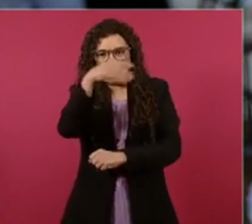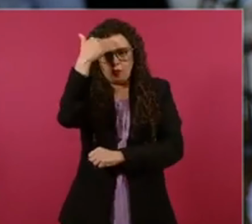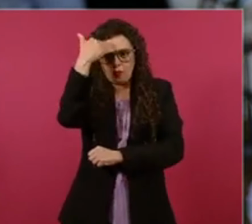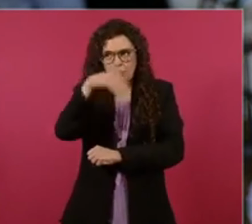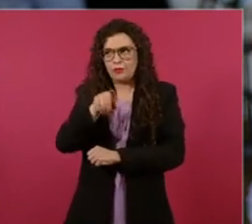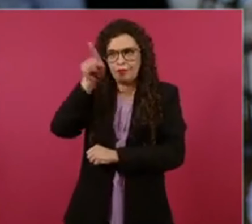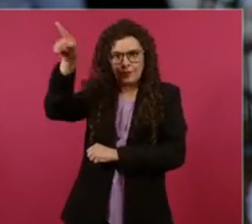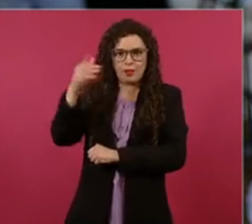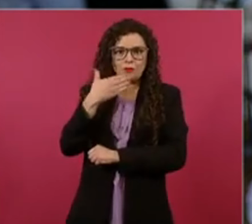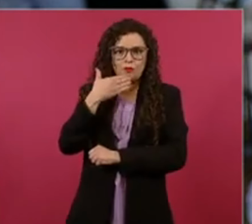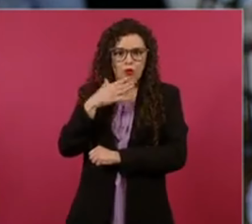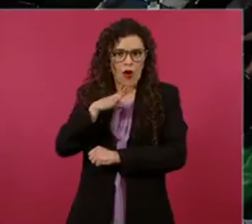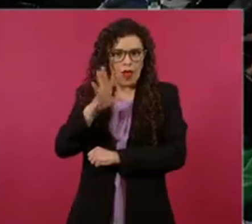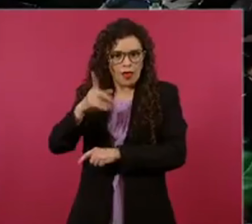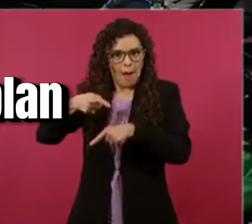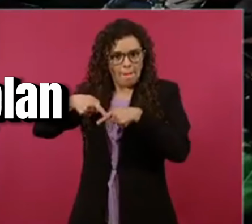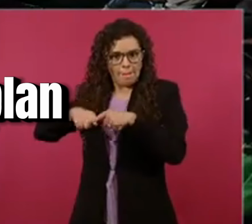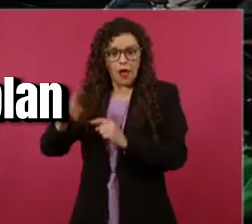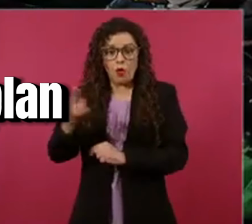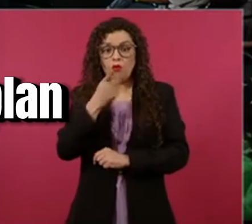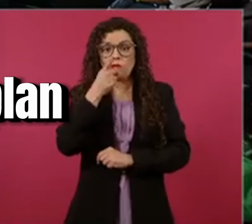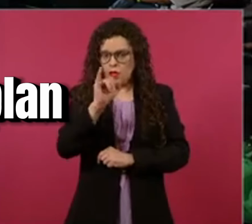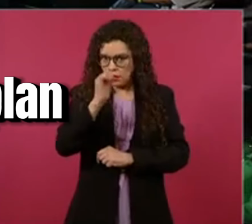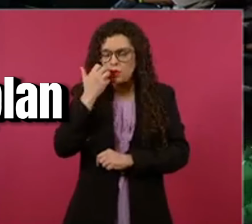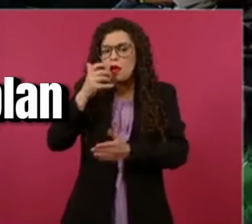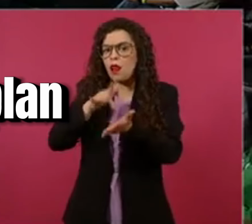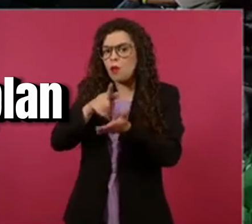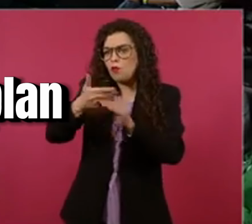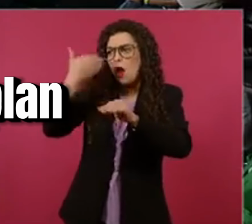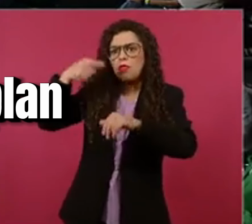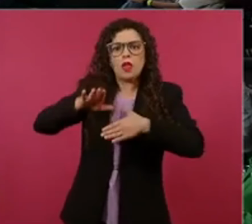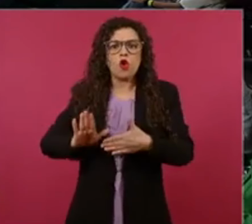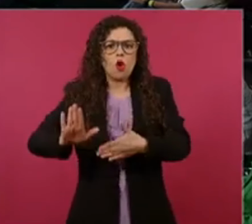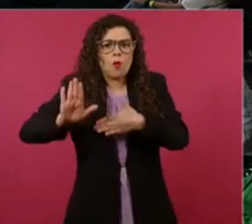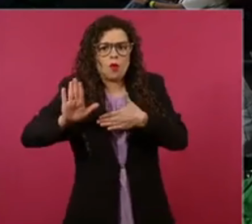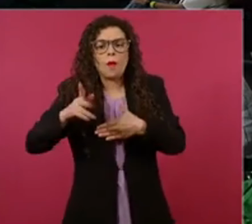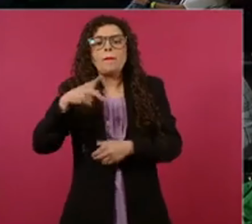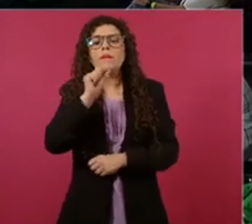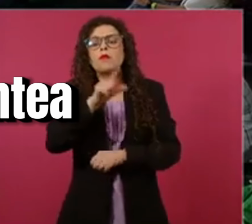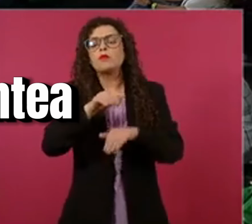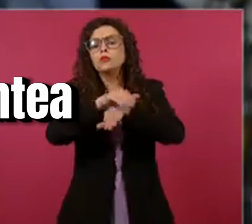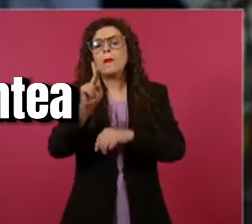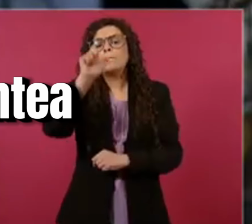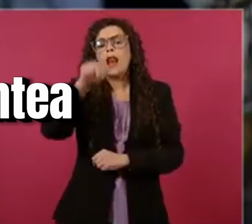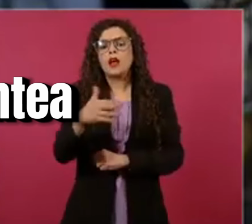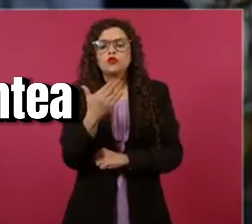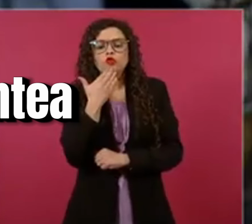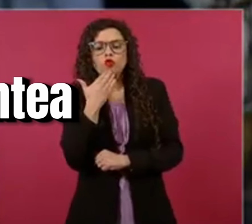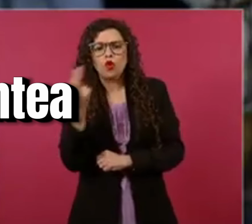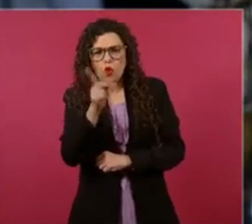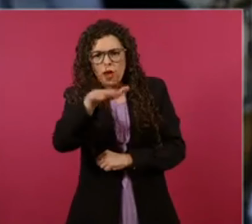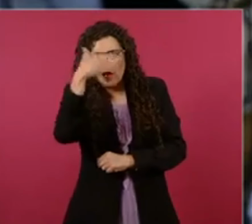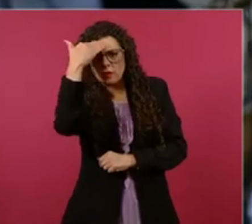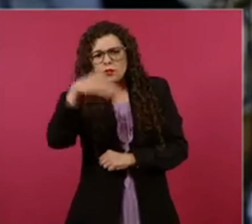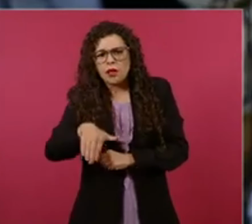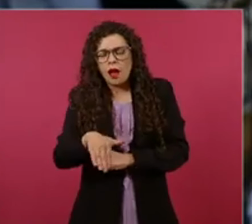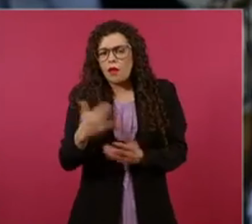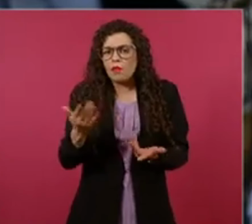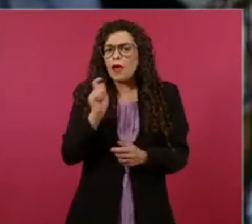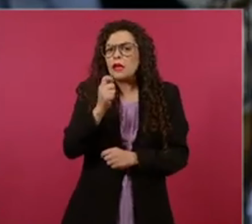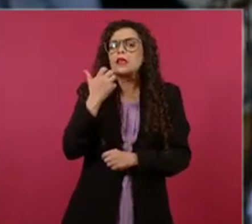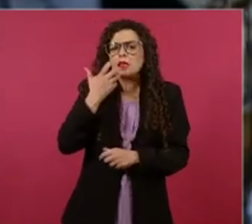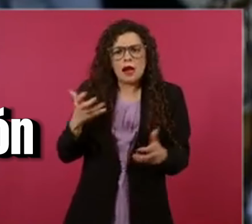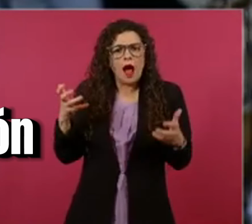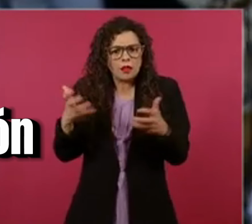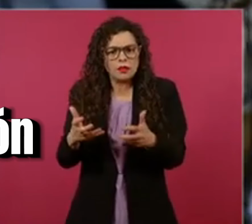marcha. Usted hizo compromisos de apoyarlo, pero también reproducir el Plan Sonora. Preguntarle si ya tiene más o menos una visión de lo que plantea hacer. Y por último,